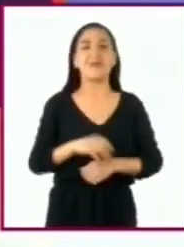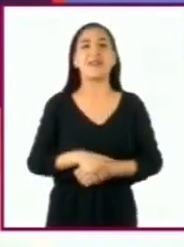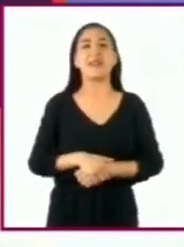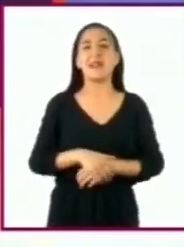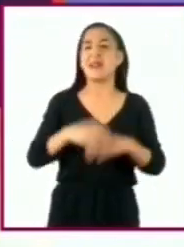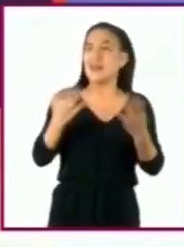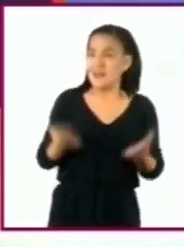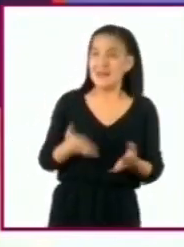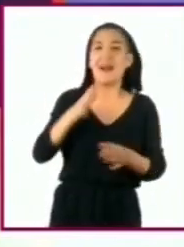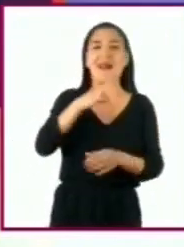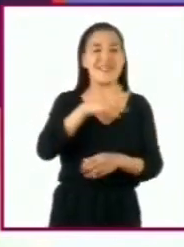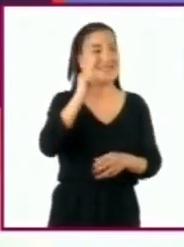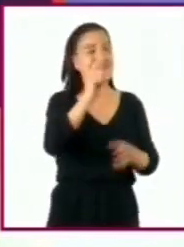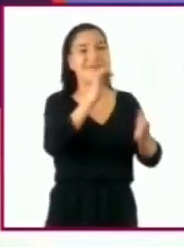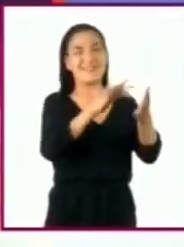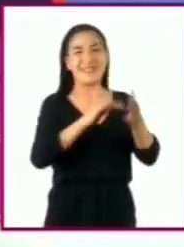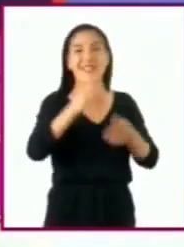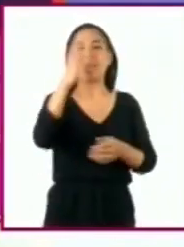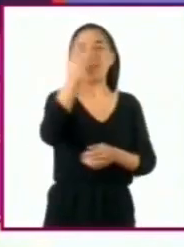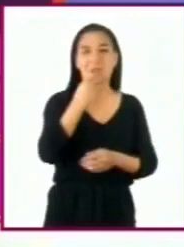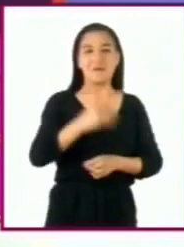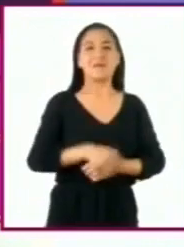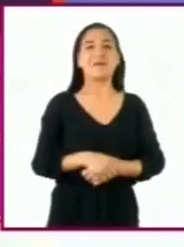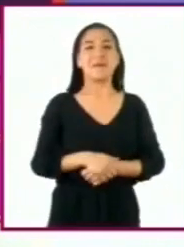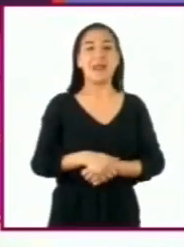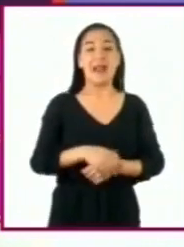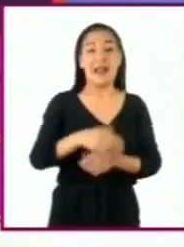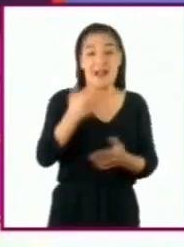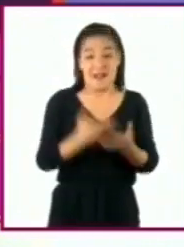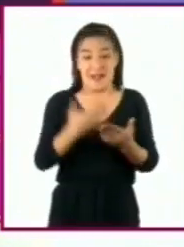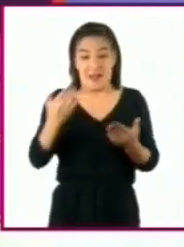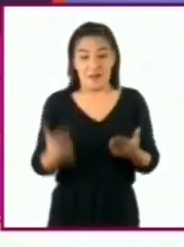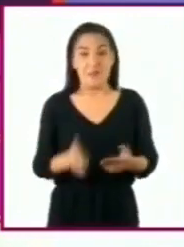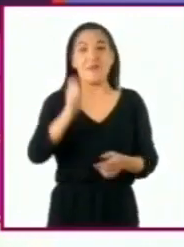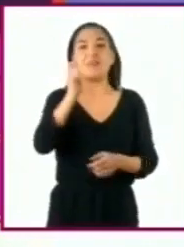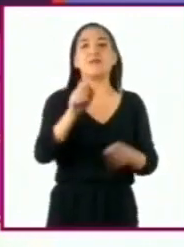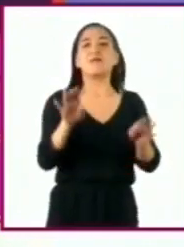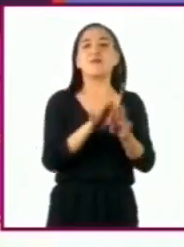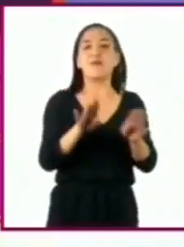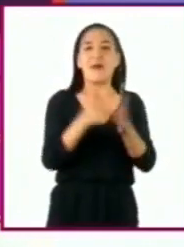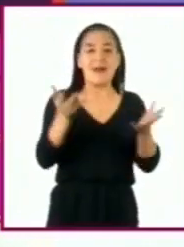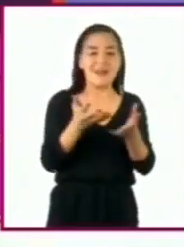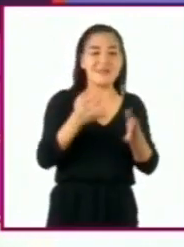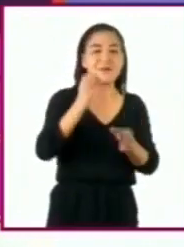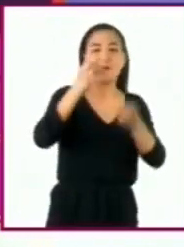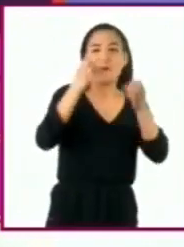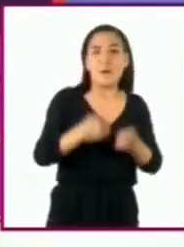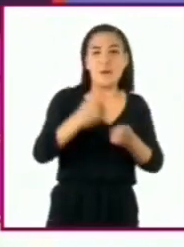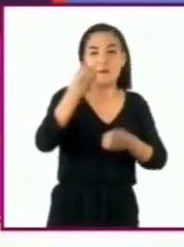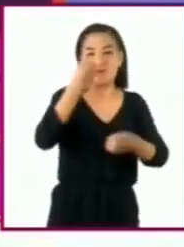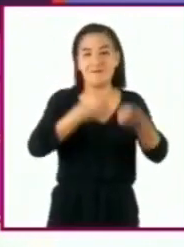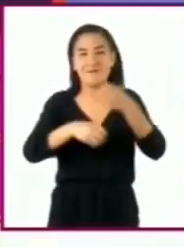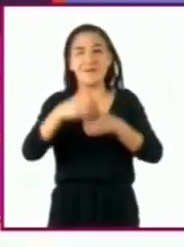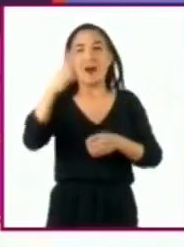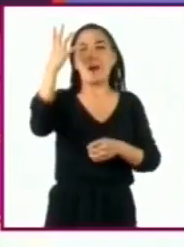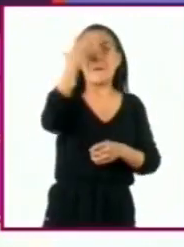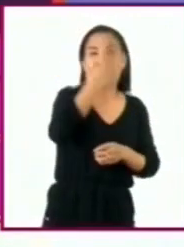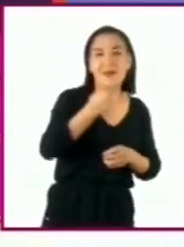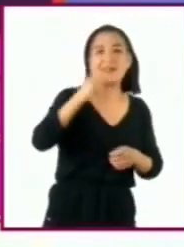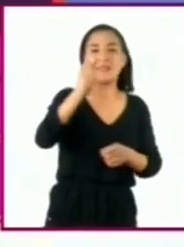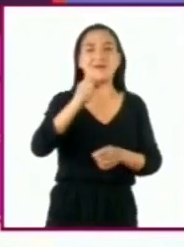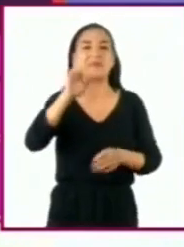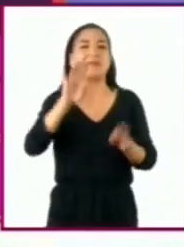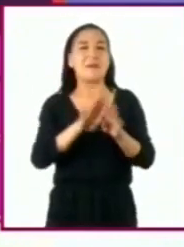algo muy bello que dice: hasta ahora el arte se ocupaba de lo bello y la belleza, y no de la